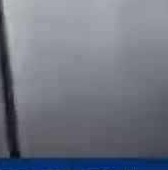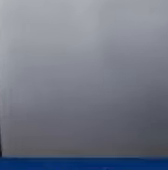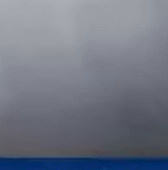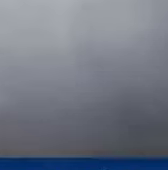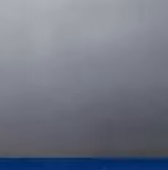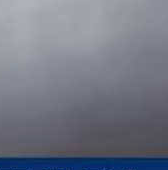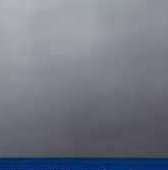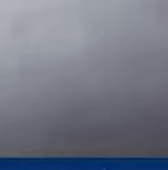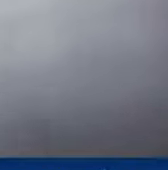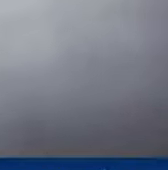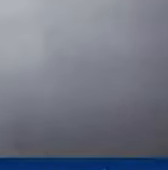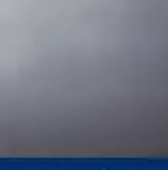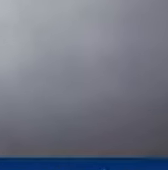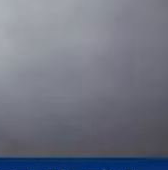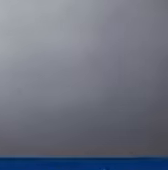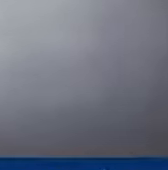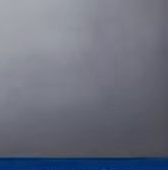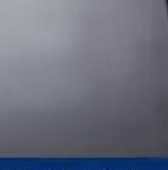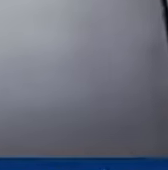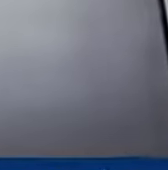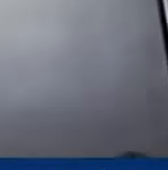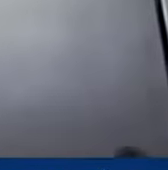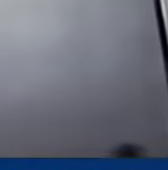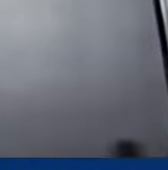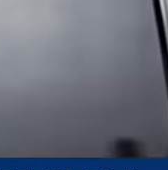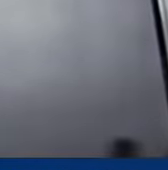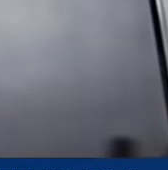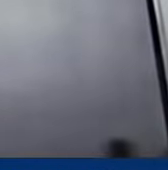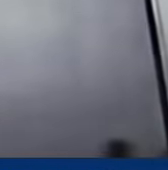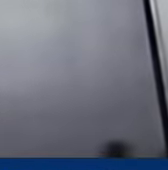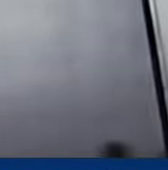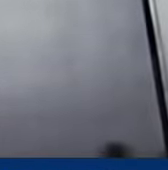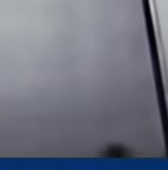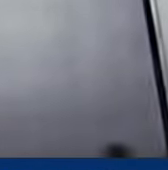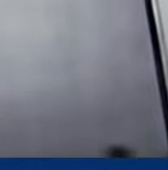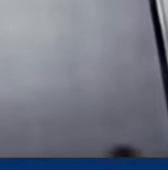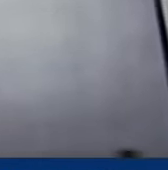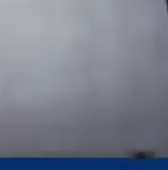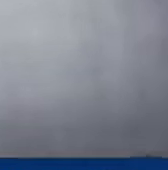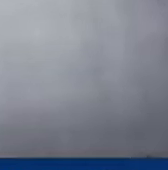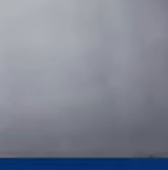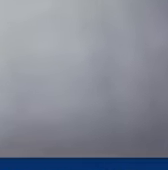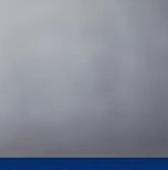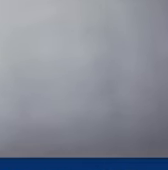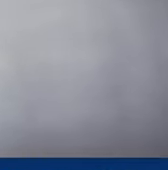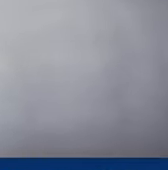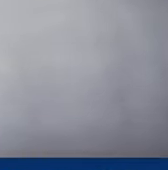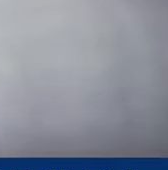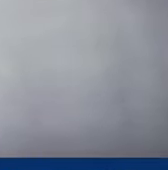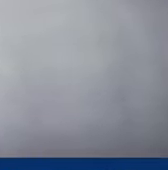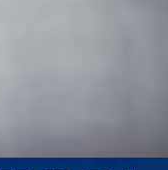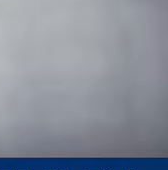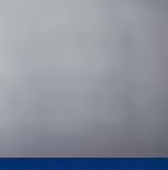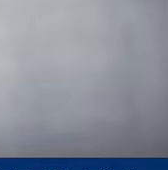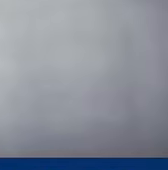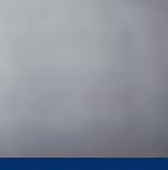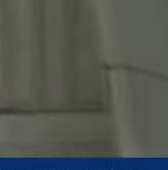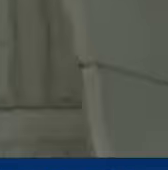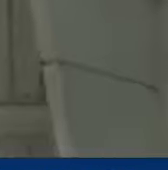más respondiendo justamente a lo que está contemplado en la Constitución, en la máxima ley de nuestro